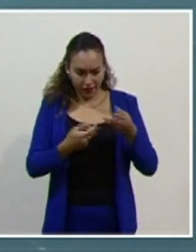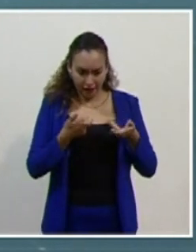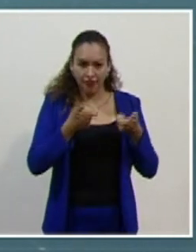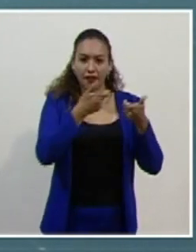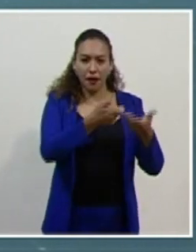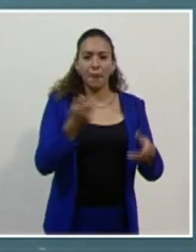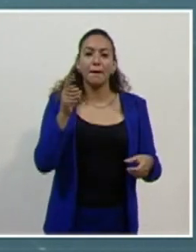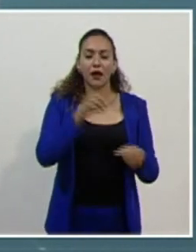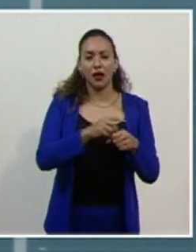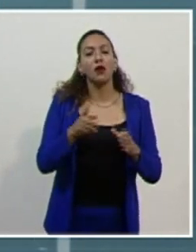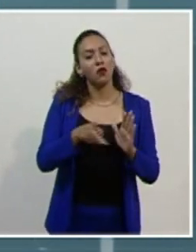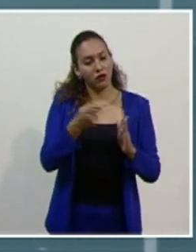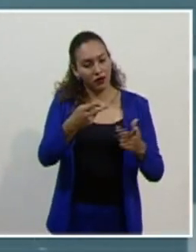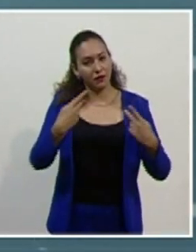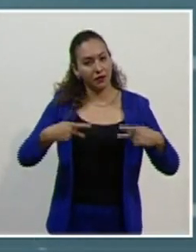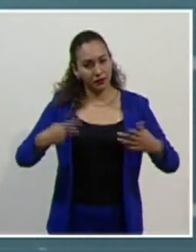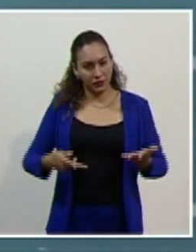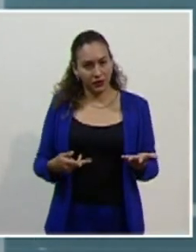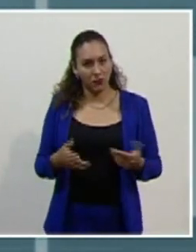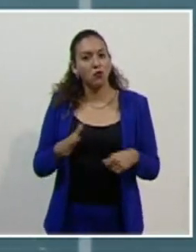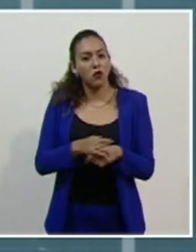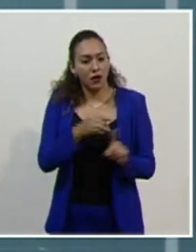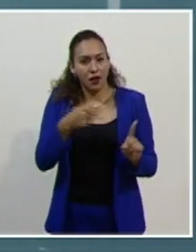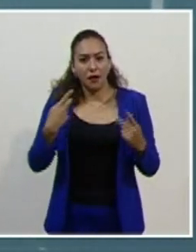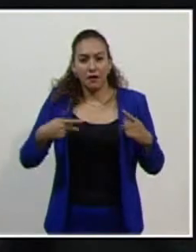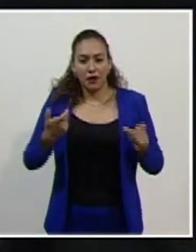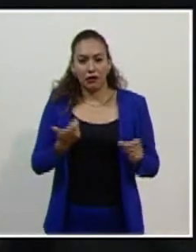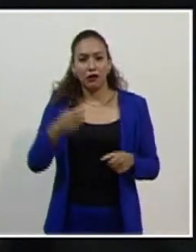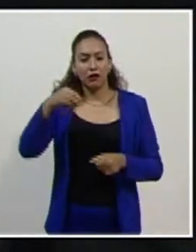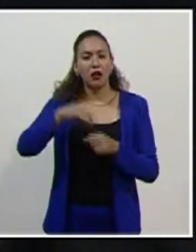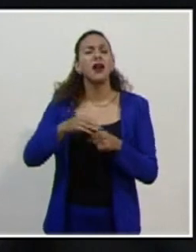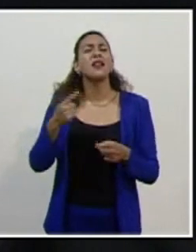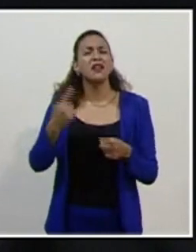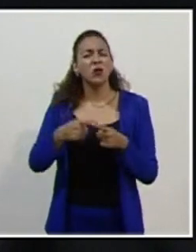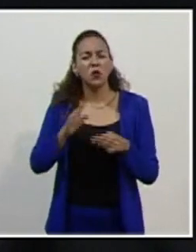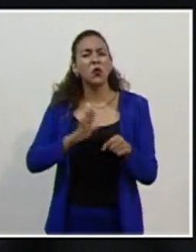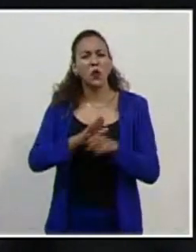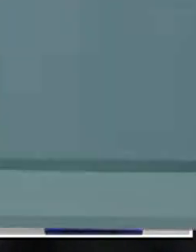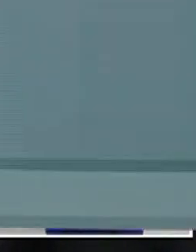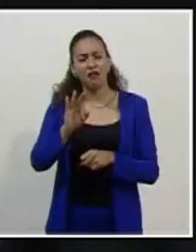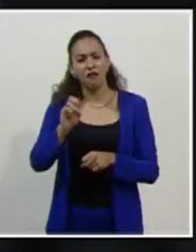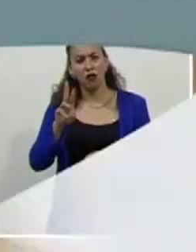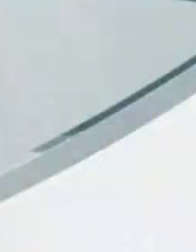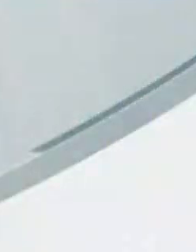dichos recursos, en este caso, la Afore Citibanamex.